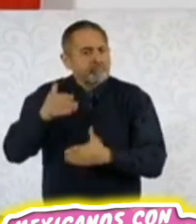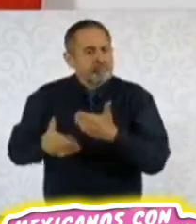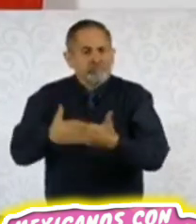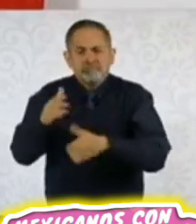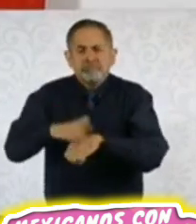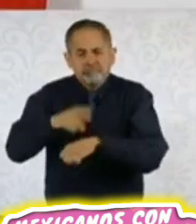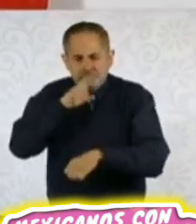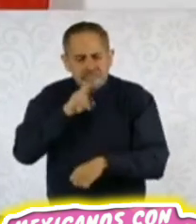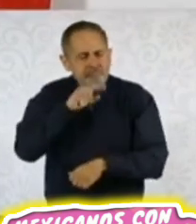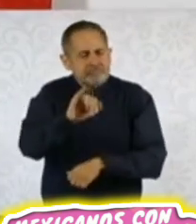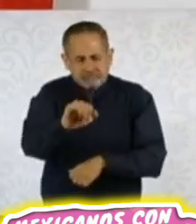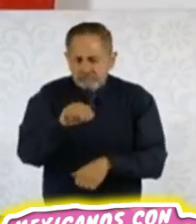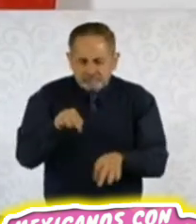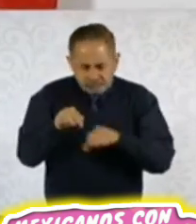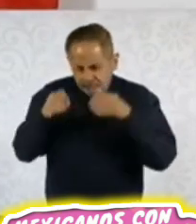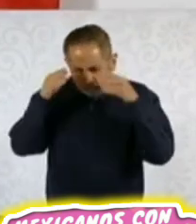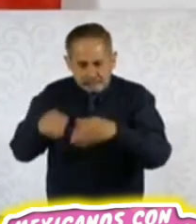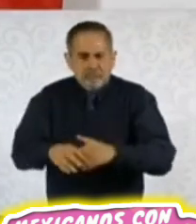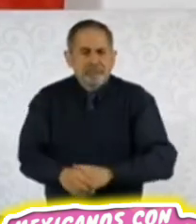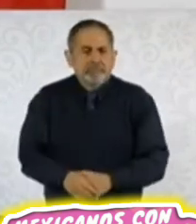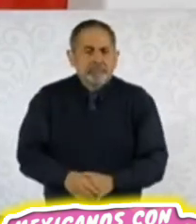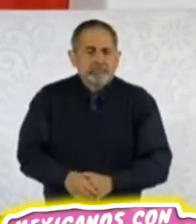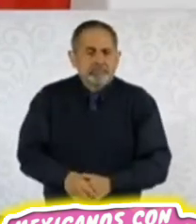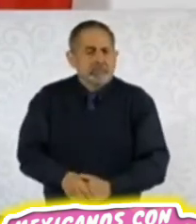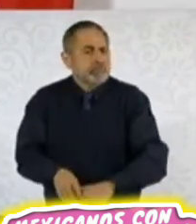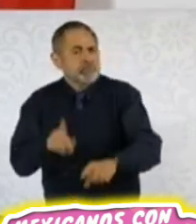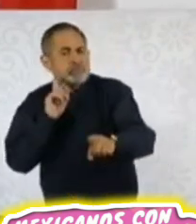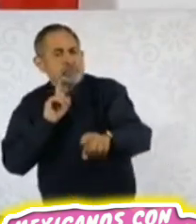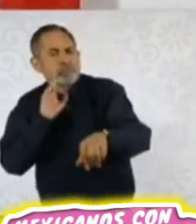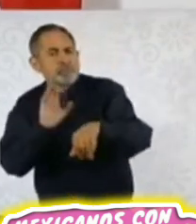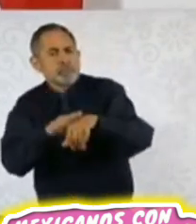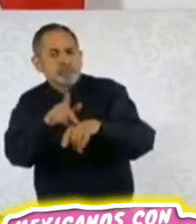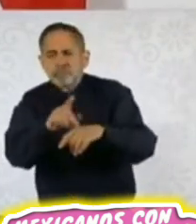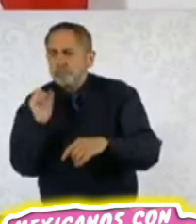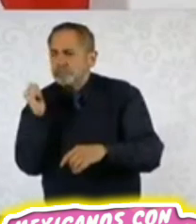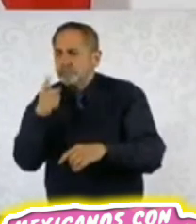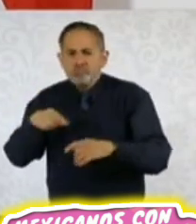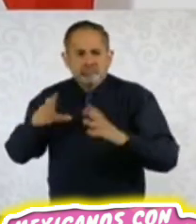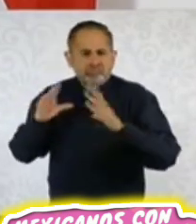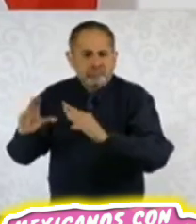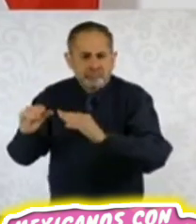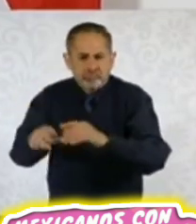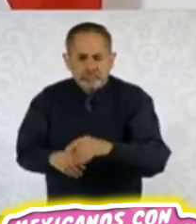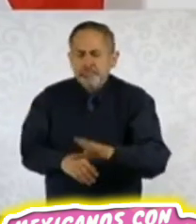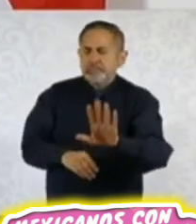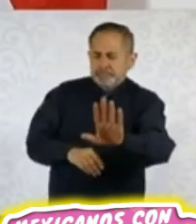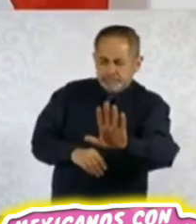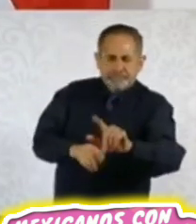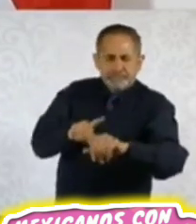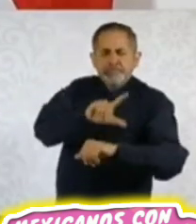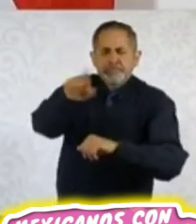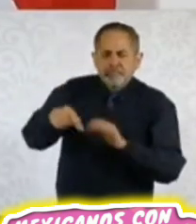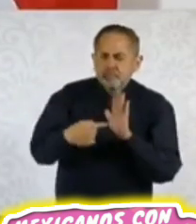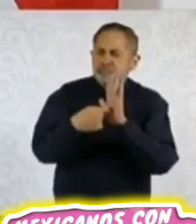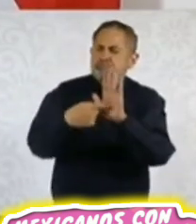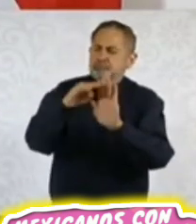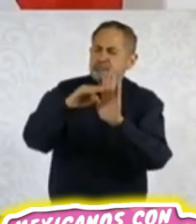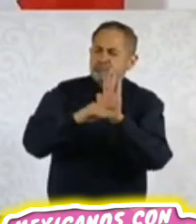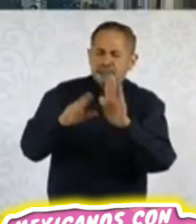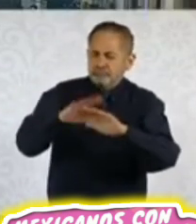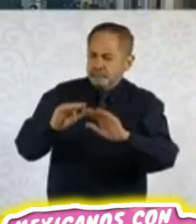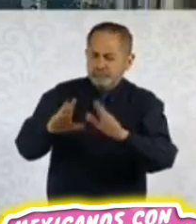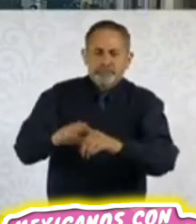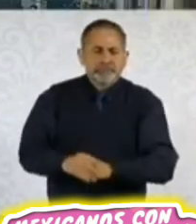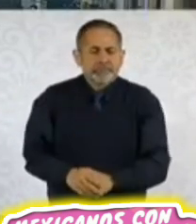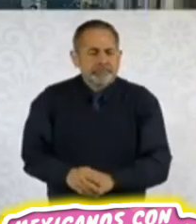rápido en la identificación. ¿Capacitación de personal han pensado? Si quieren ya lo presentamos posteriormente para… Y ya una